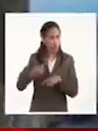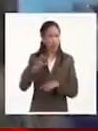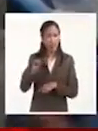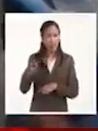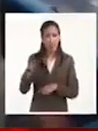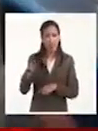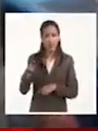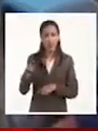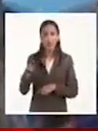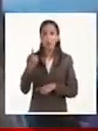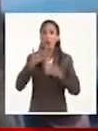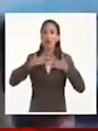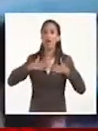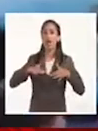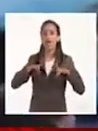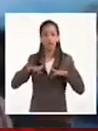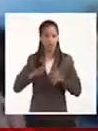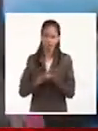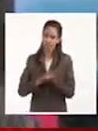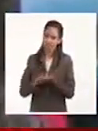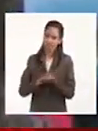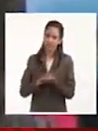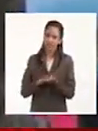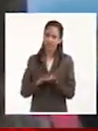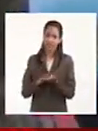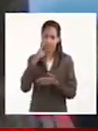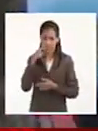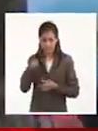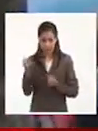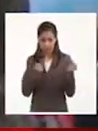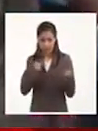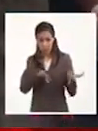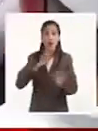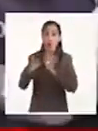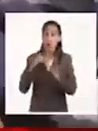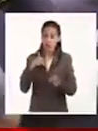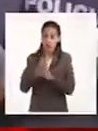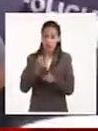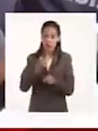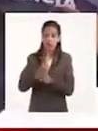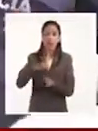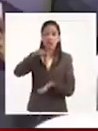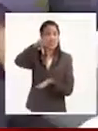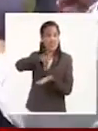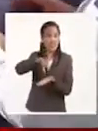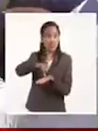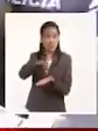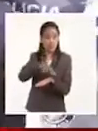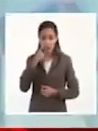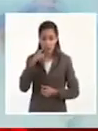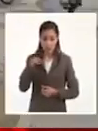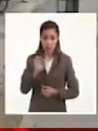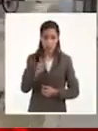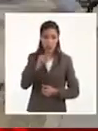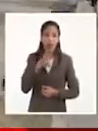Sí, hubo arrestos. Hubo arrestos en condiciones o en circunstancias realmente complejas.